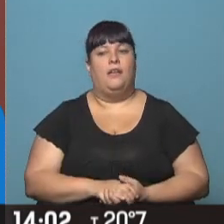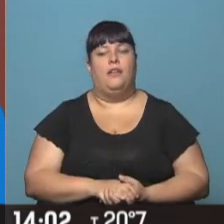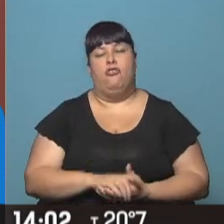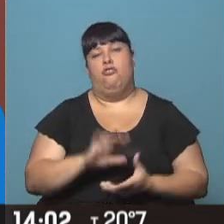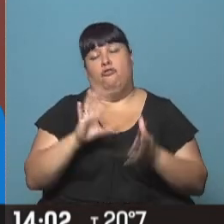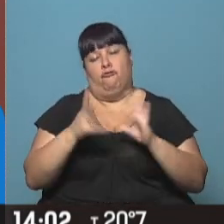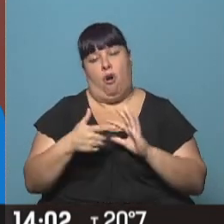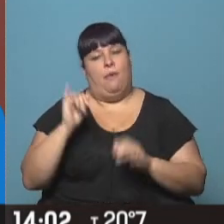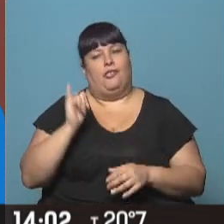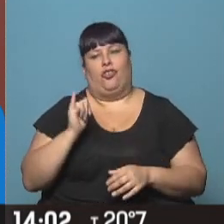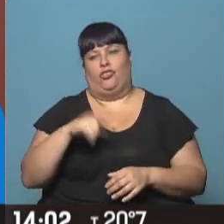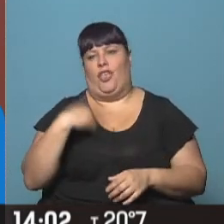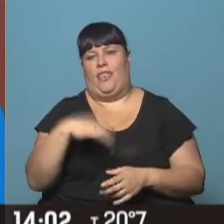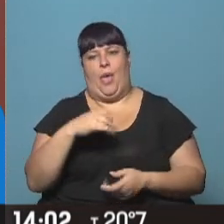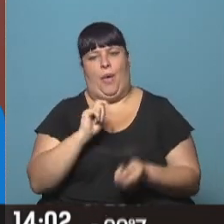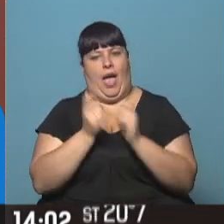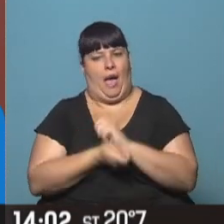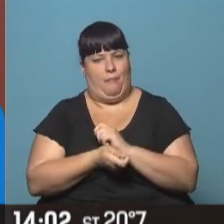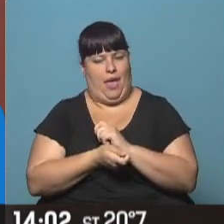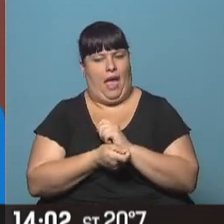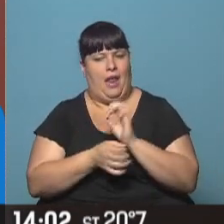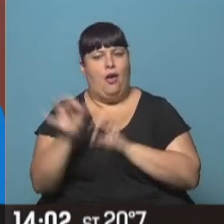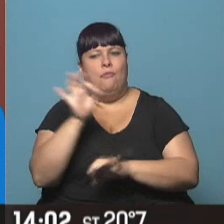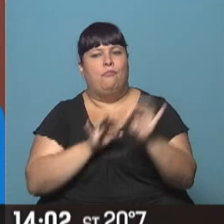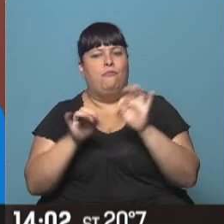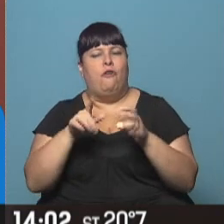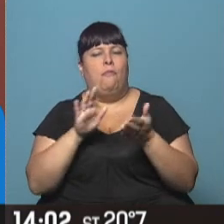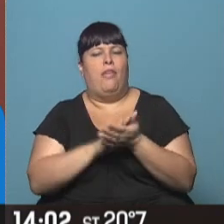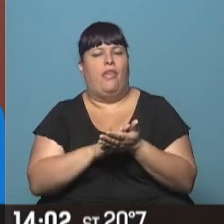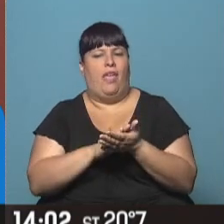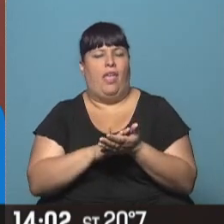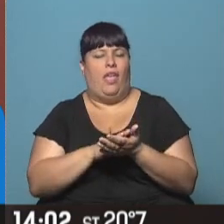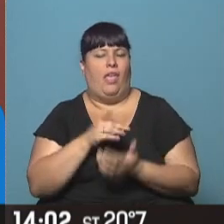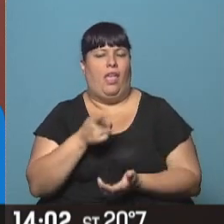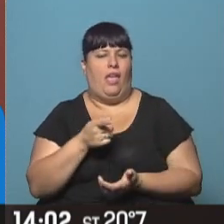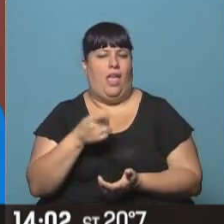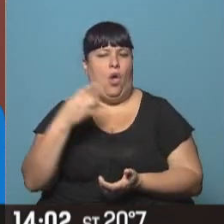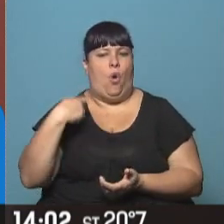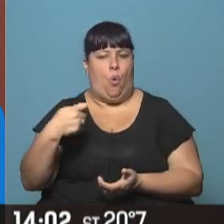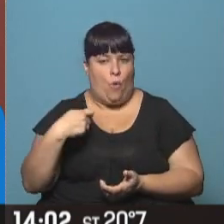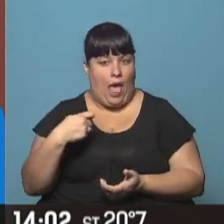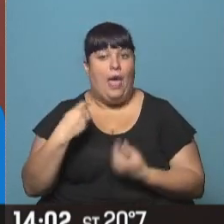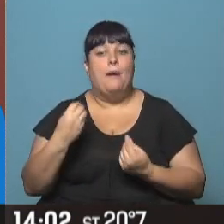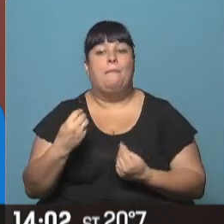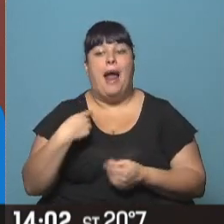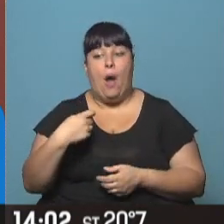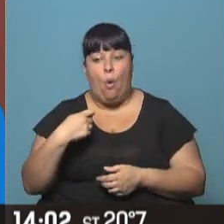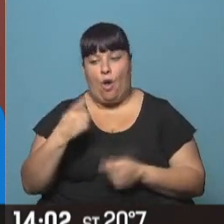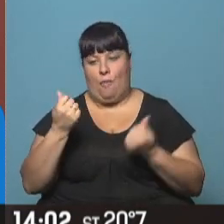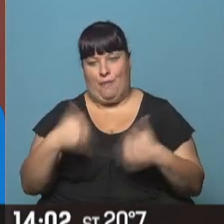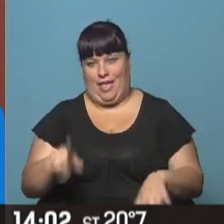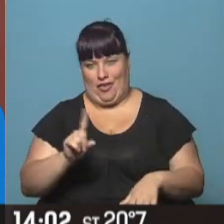alguna manera nos obligaba a modificar la fórmula de los haberes jubilatorios para que las jubilaciones no